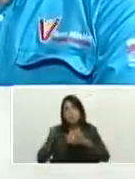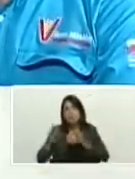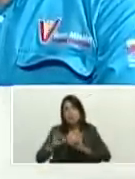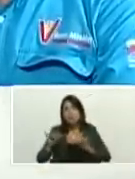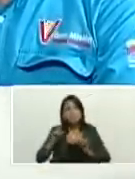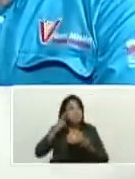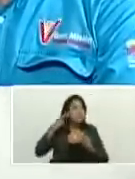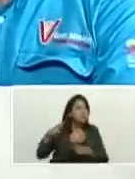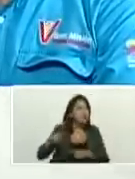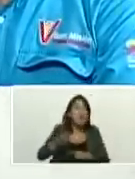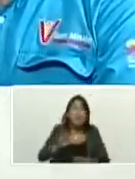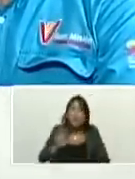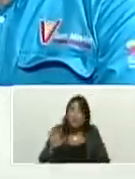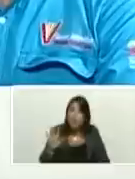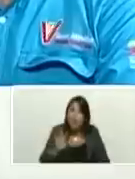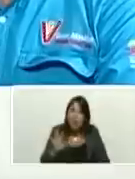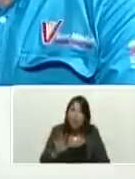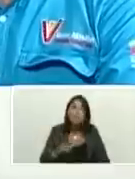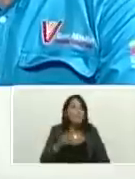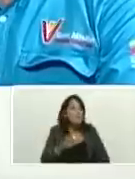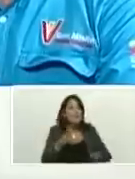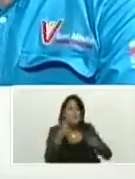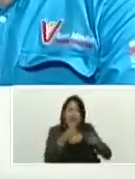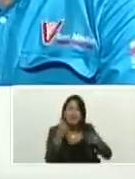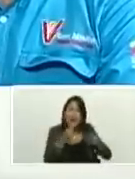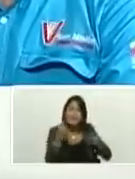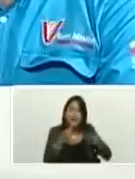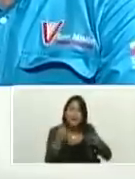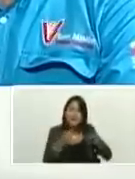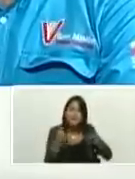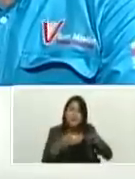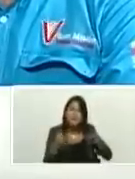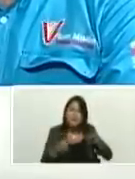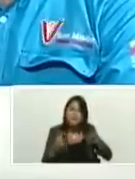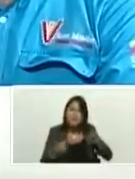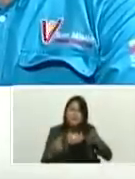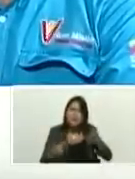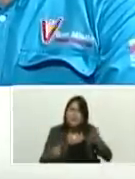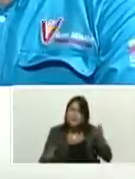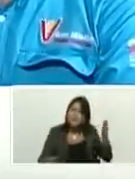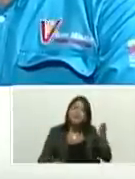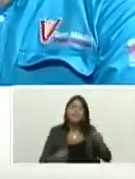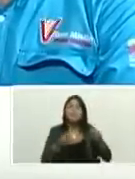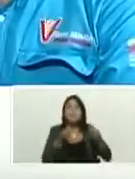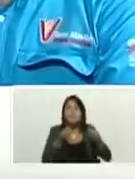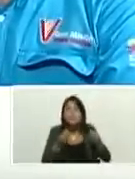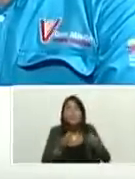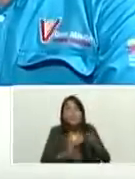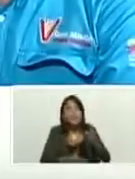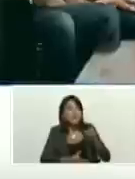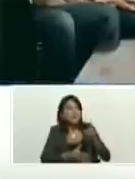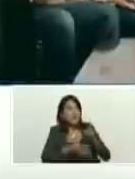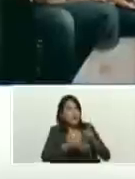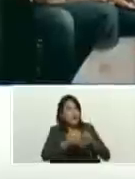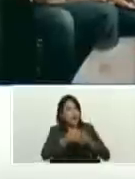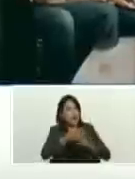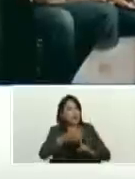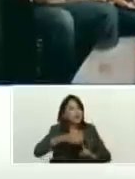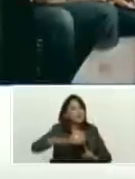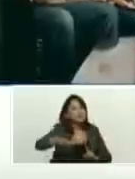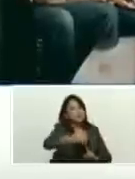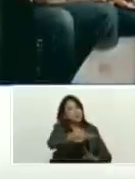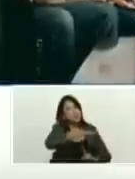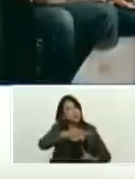del apartamento, con la entrega de la casa, empieza el trabajo para construir la sociedad socialista en lo